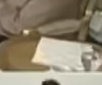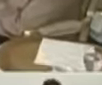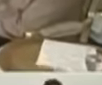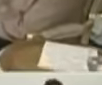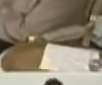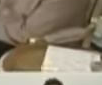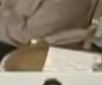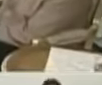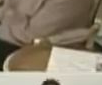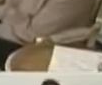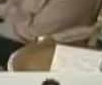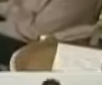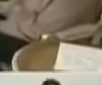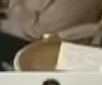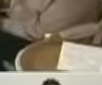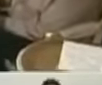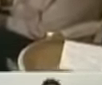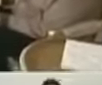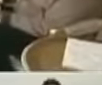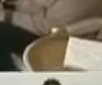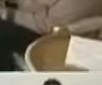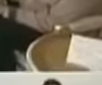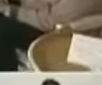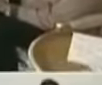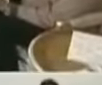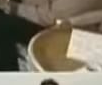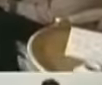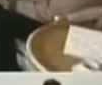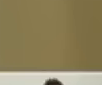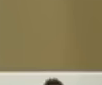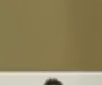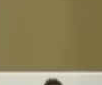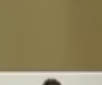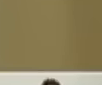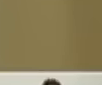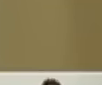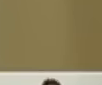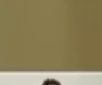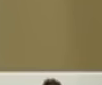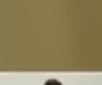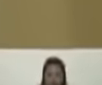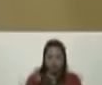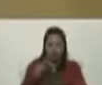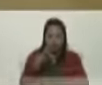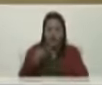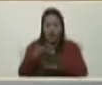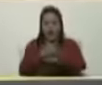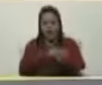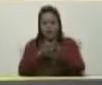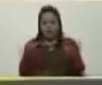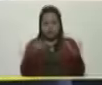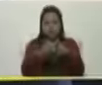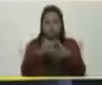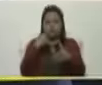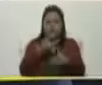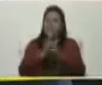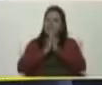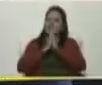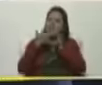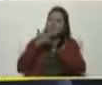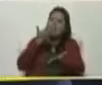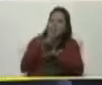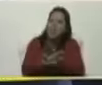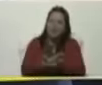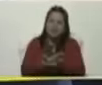doctor Jorge Rodríguez, diputado, tuvimos una conversación en la cual yo le dije gracias, que me llamó,